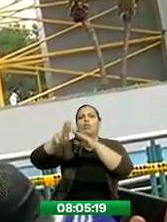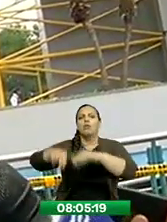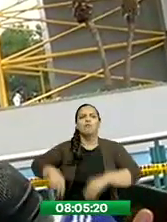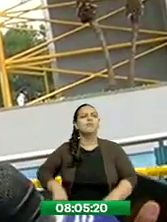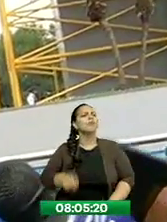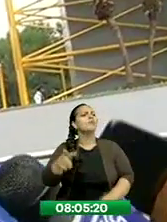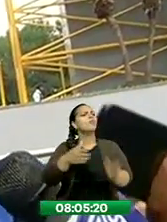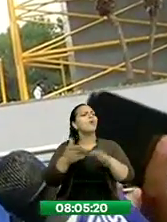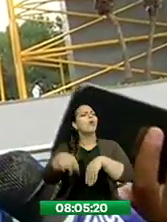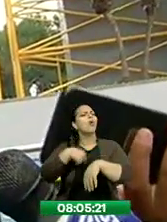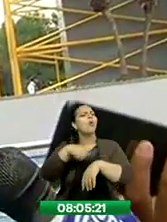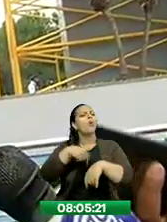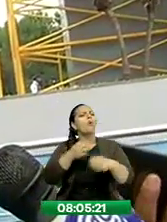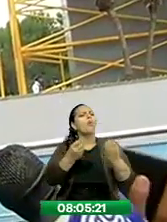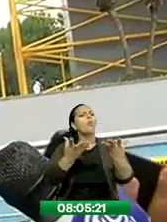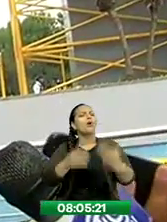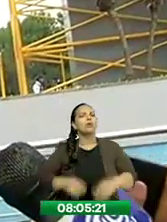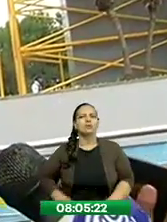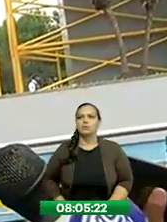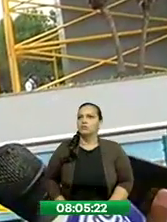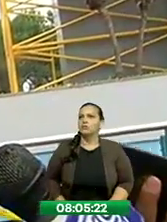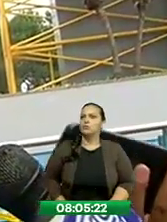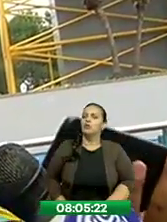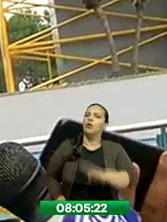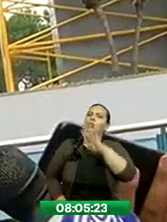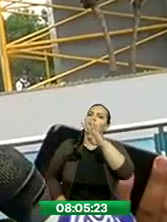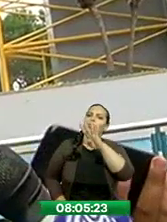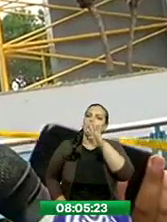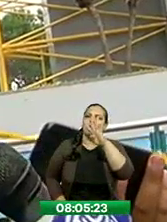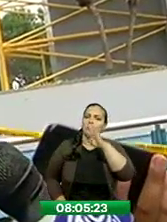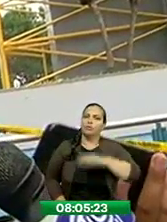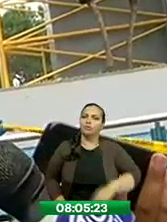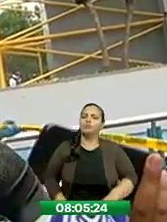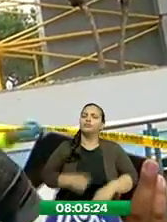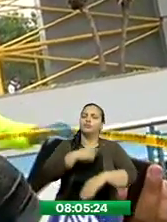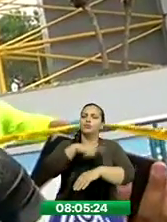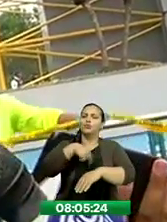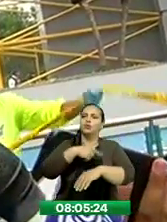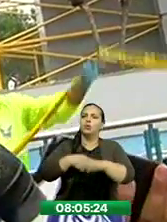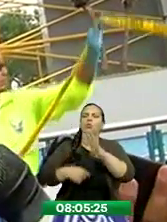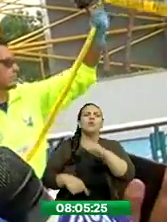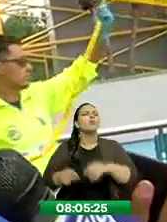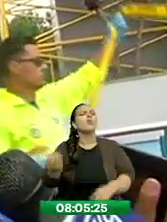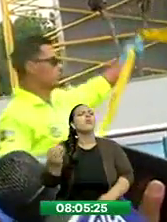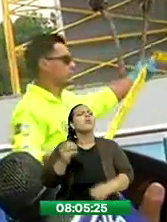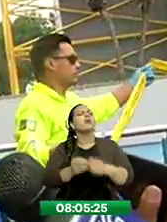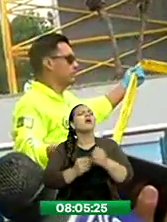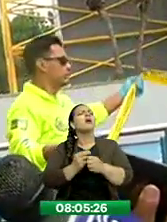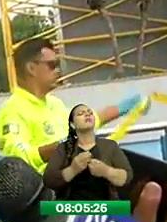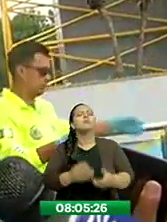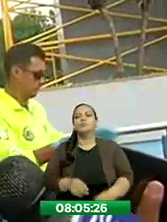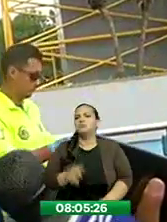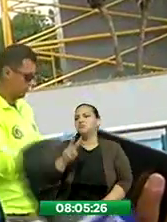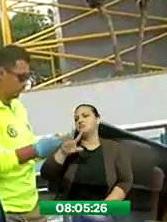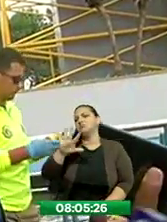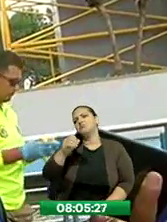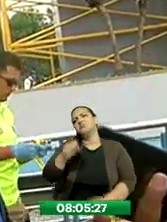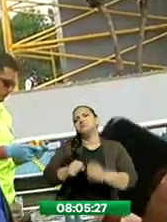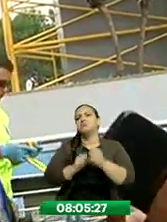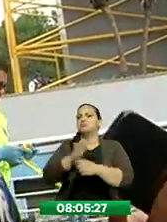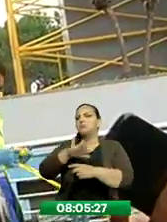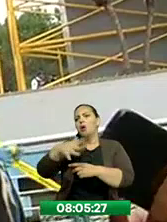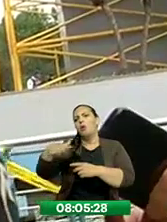tendría el cuerpo allí? Aproximadamente unas 4 horas, de lo que se conoce. ¿Cuántos años tendría este ciudadano? Aproximadamente unos 25 años. ¿Qué tipo